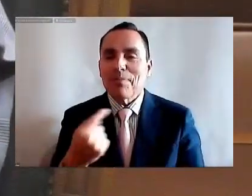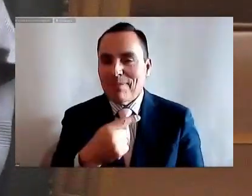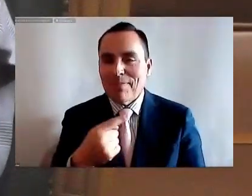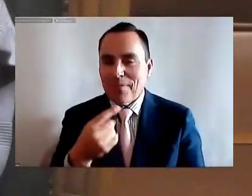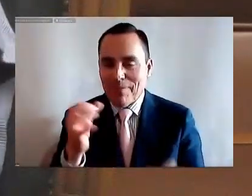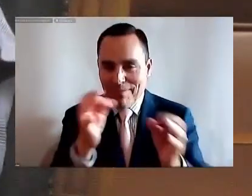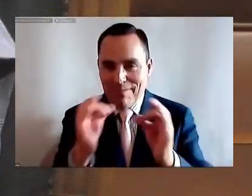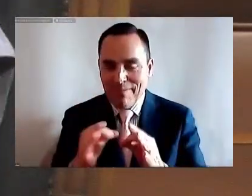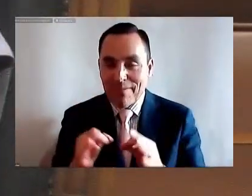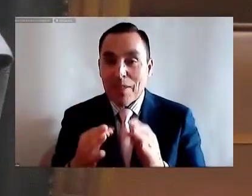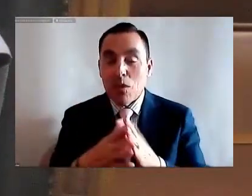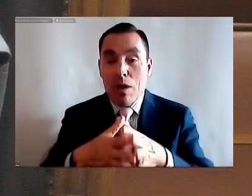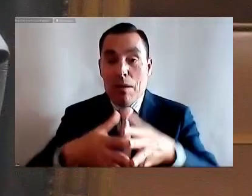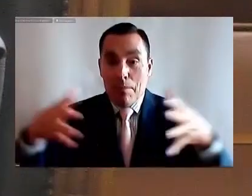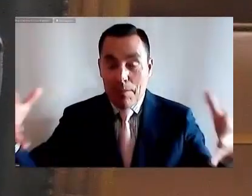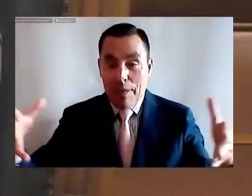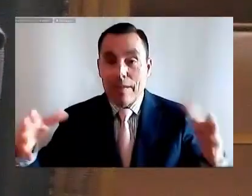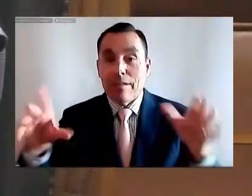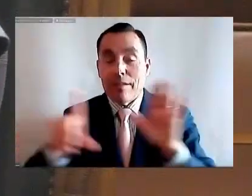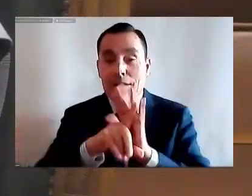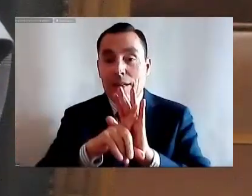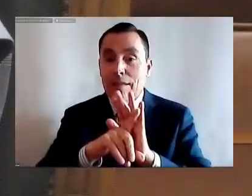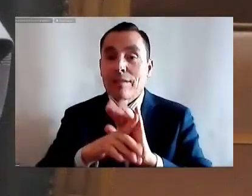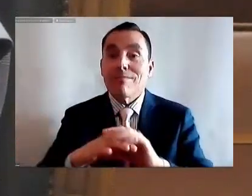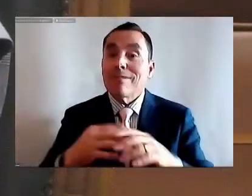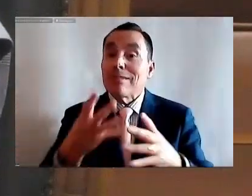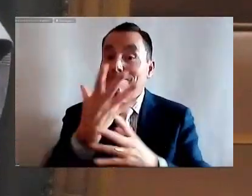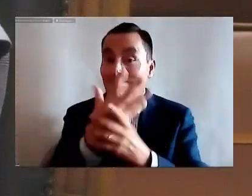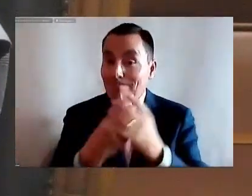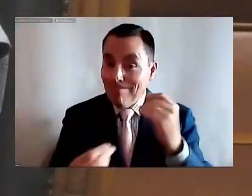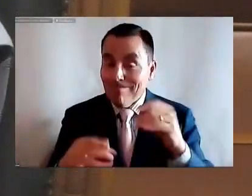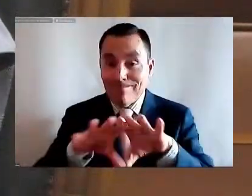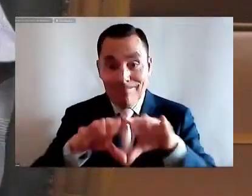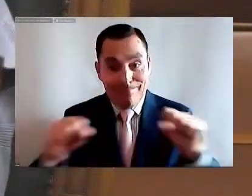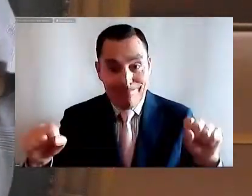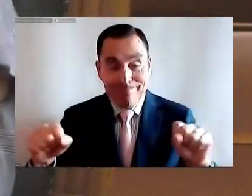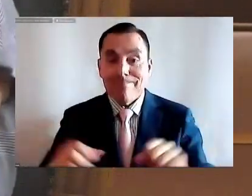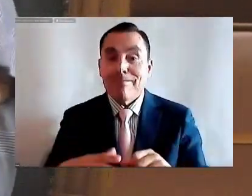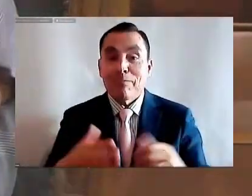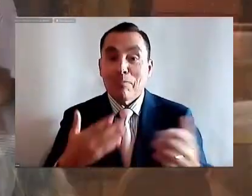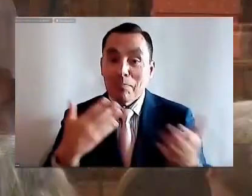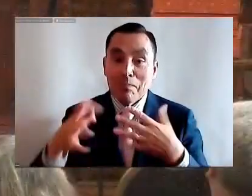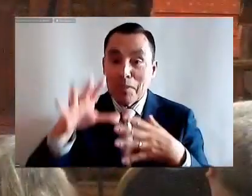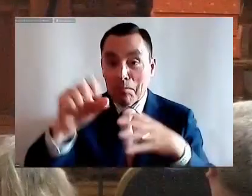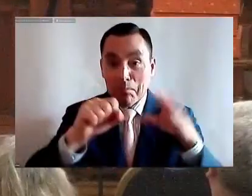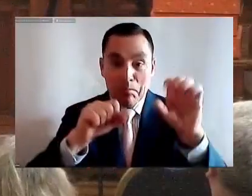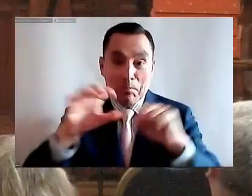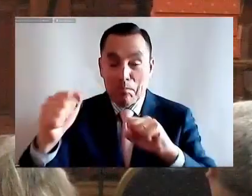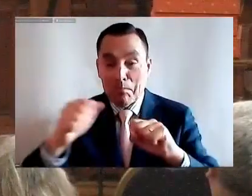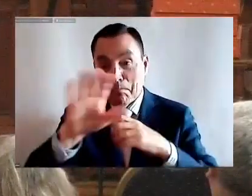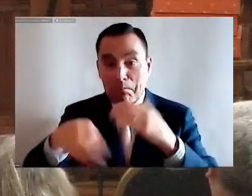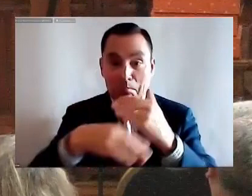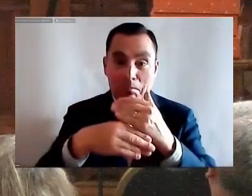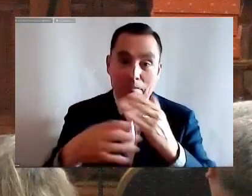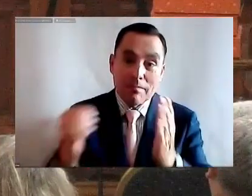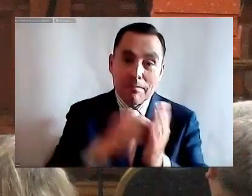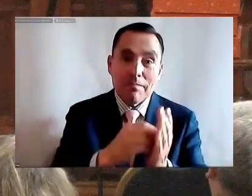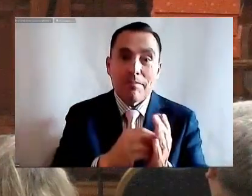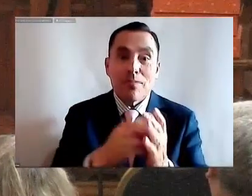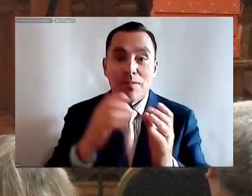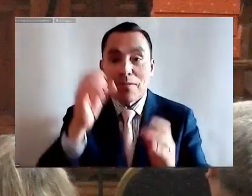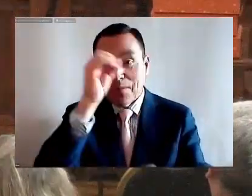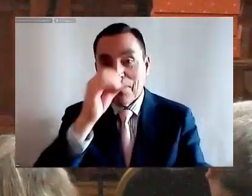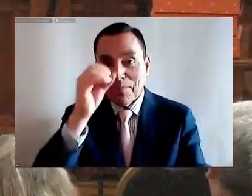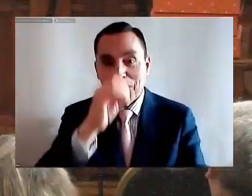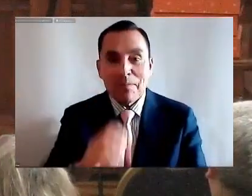a soluciones y acuerdos. A ver si algo de eso ustedes pueden pescar o complementar. Bueno, todo hace algún sentido.